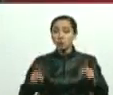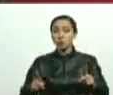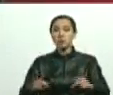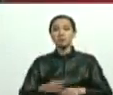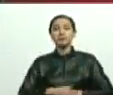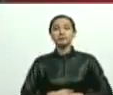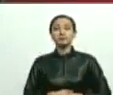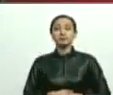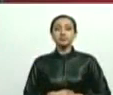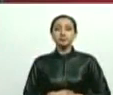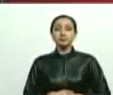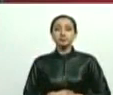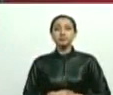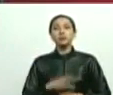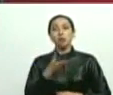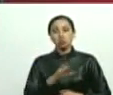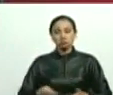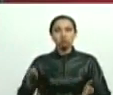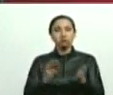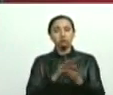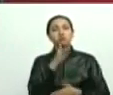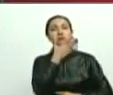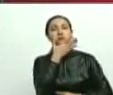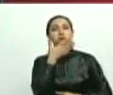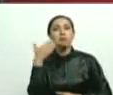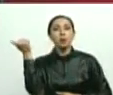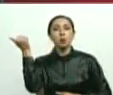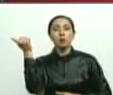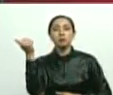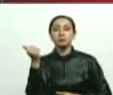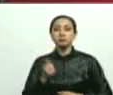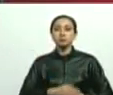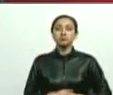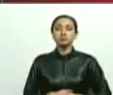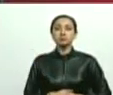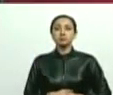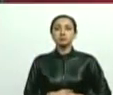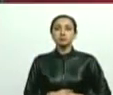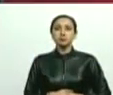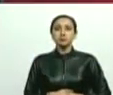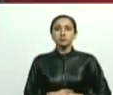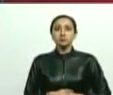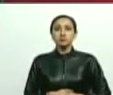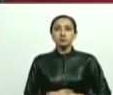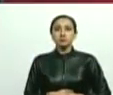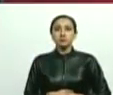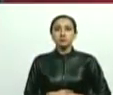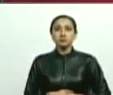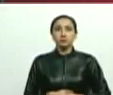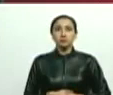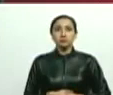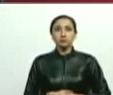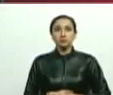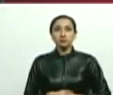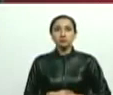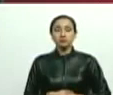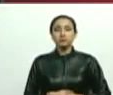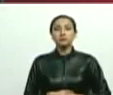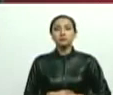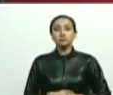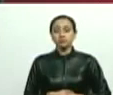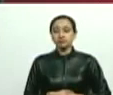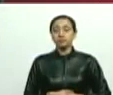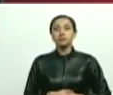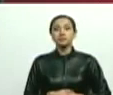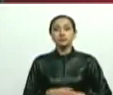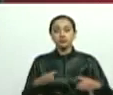de rectificarlo. que lleve el cuartel de la montaña